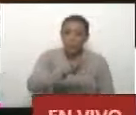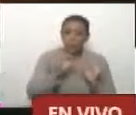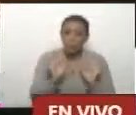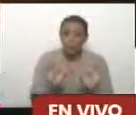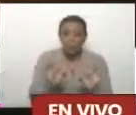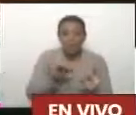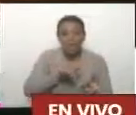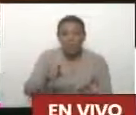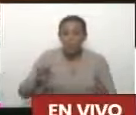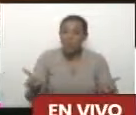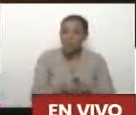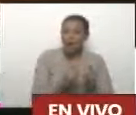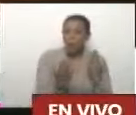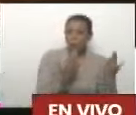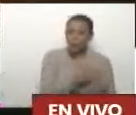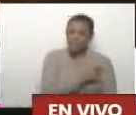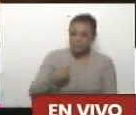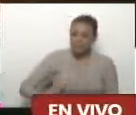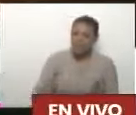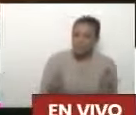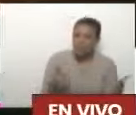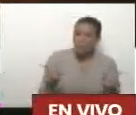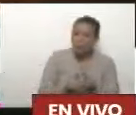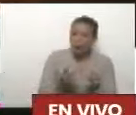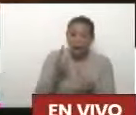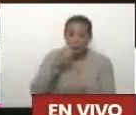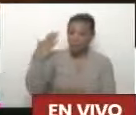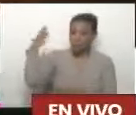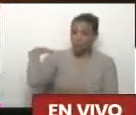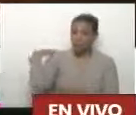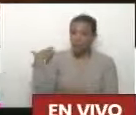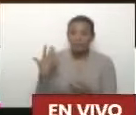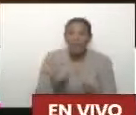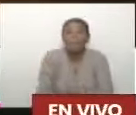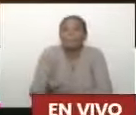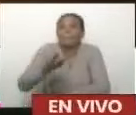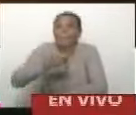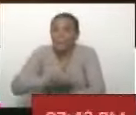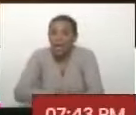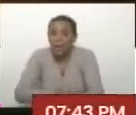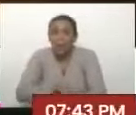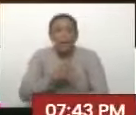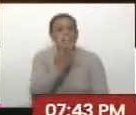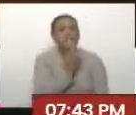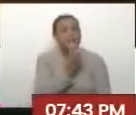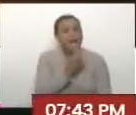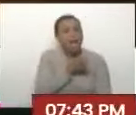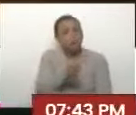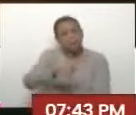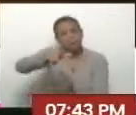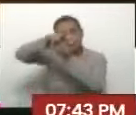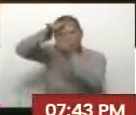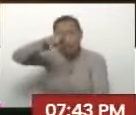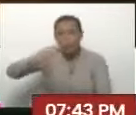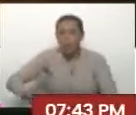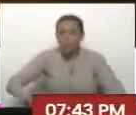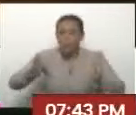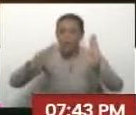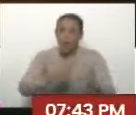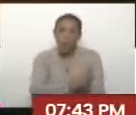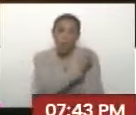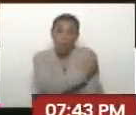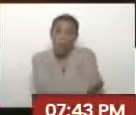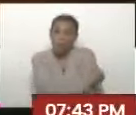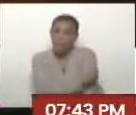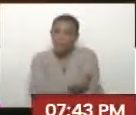Hiroshima por parte de Estados Unidos Israel ha bombardeado hospitales escuelas mezquitas